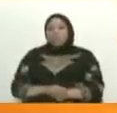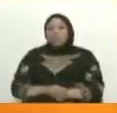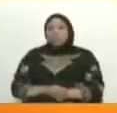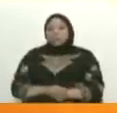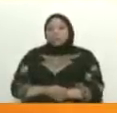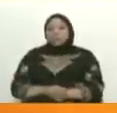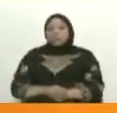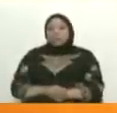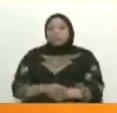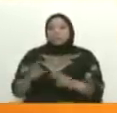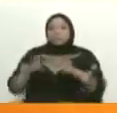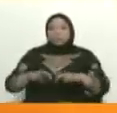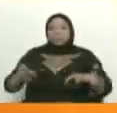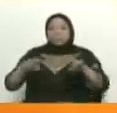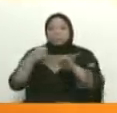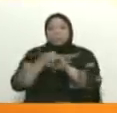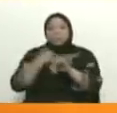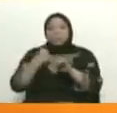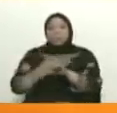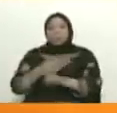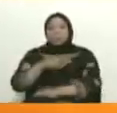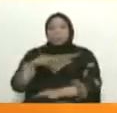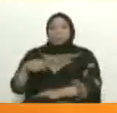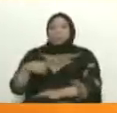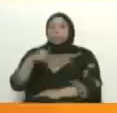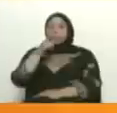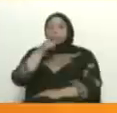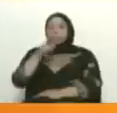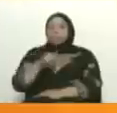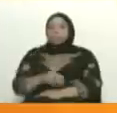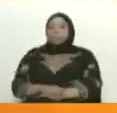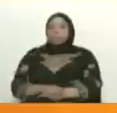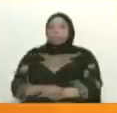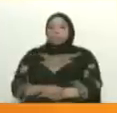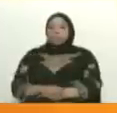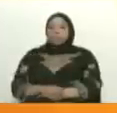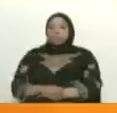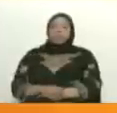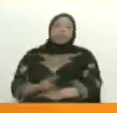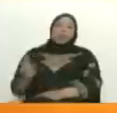el espíritu de ese capítulo dedicado al poder electoral venezolano,